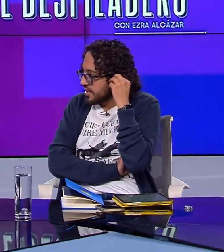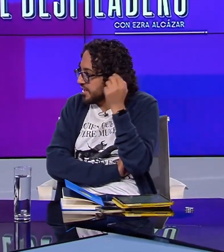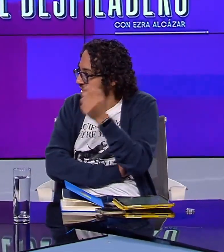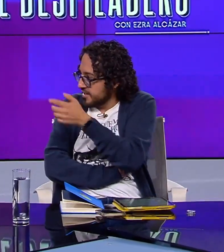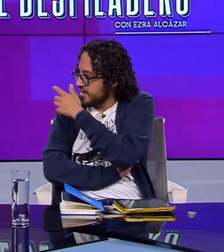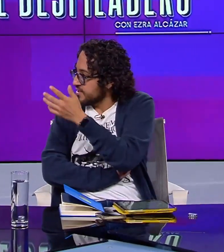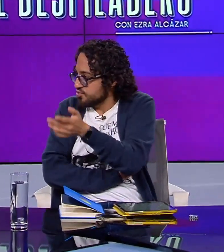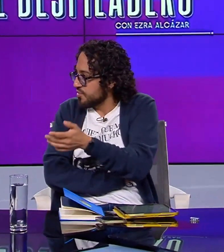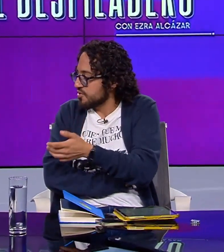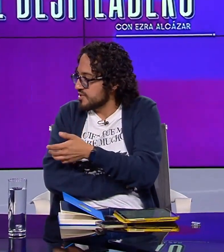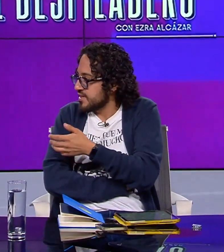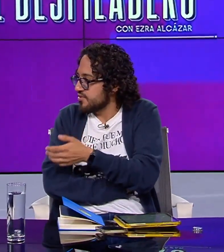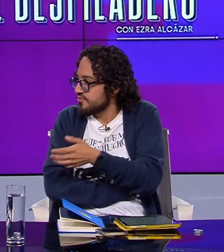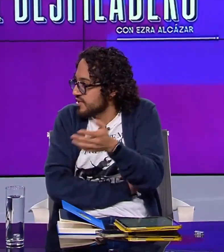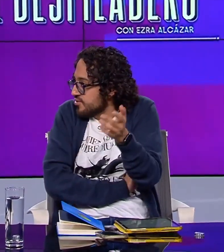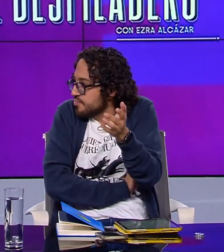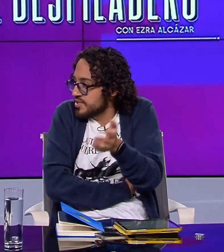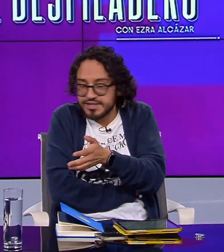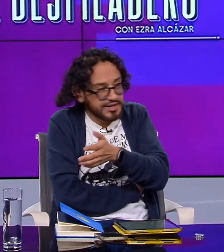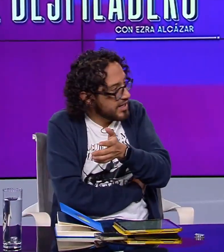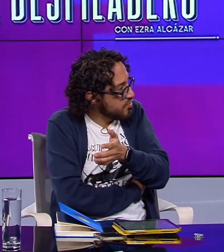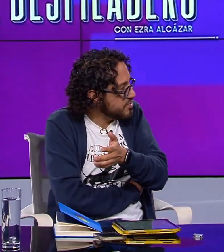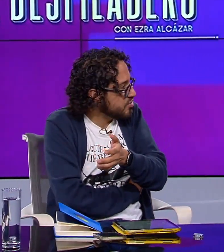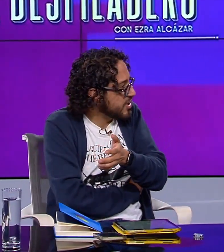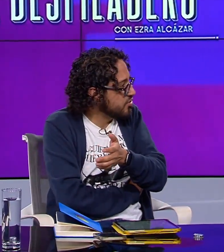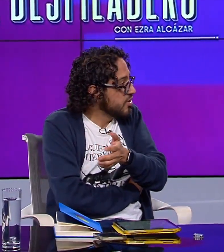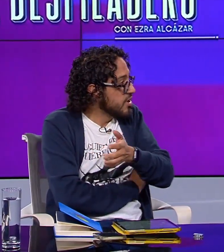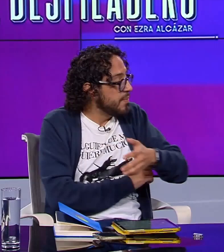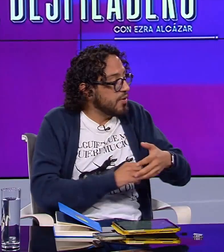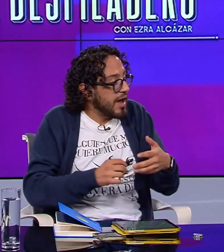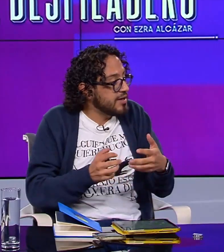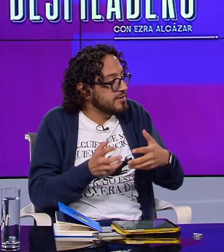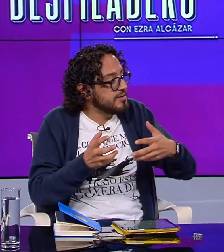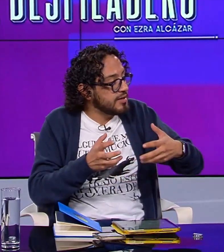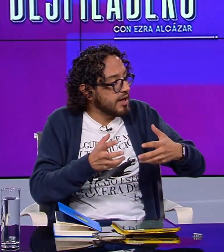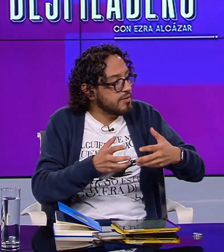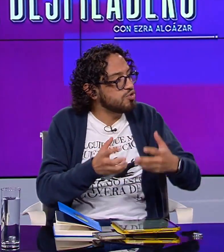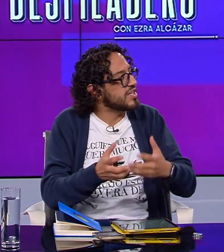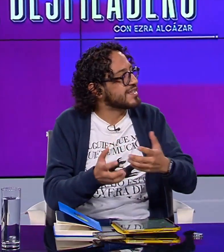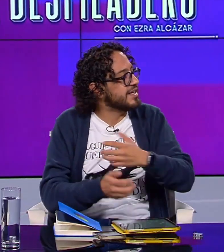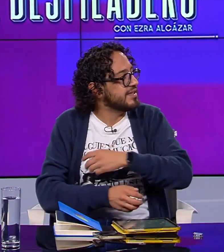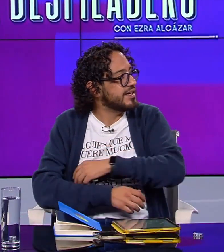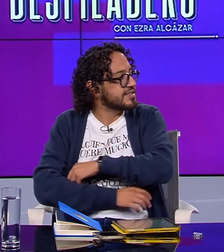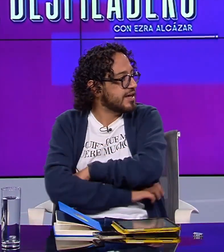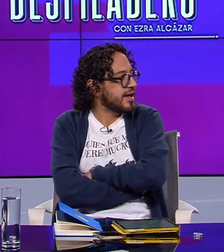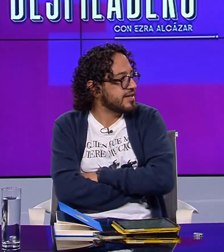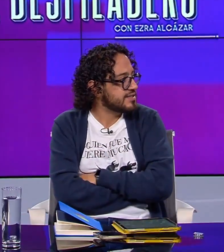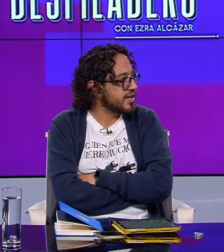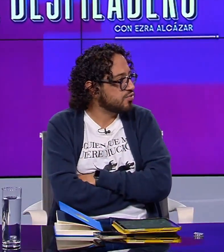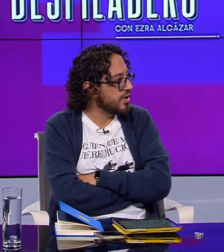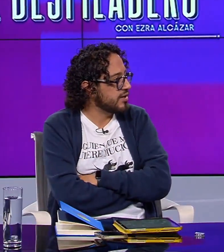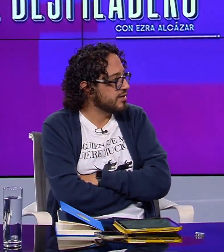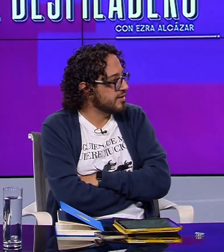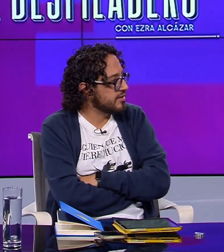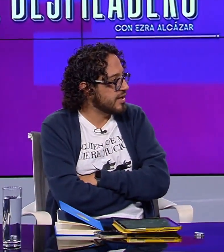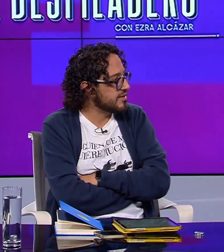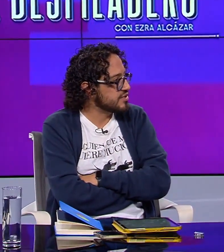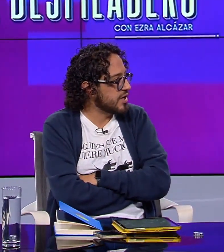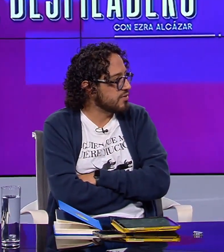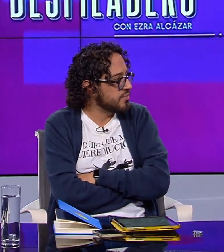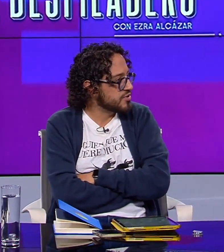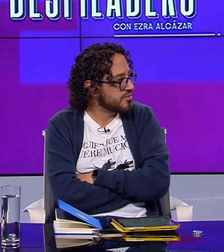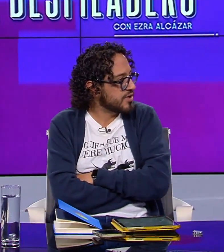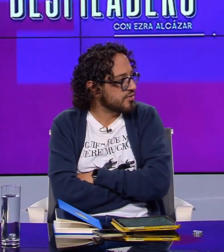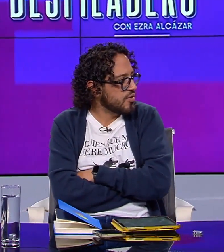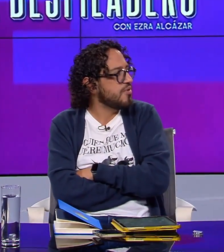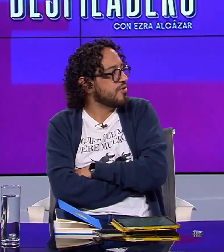o creerle a su periodista de confianza o le puedes creer a López Obrador, pero hay muchas críticas a este actuar de Andrés